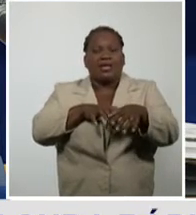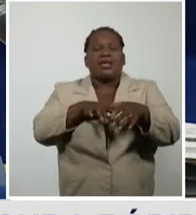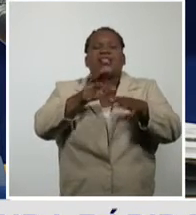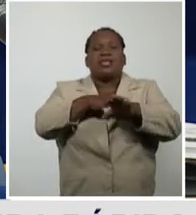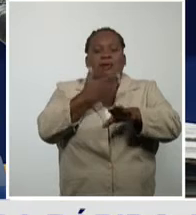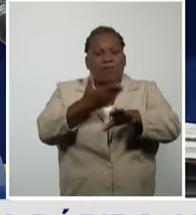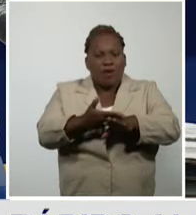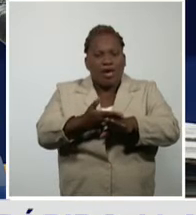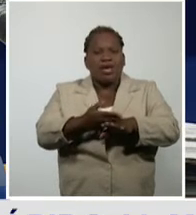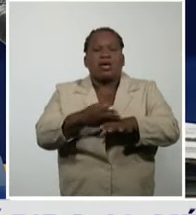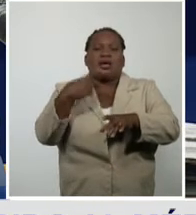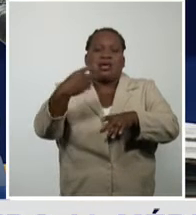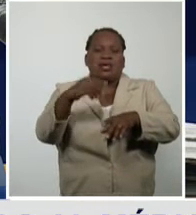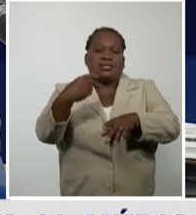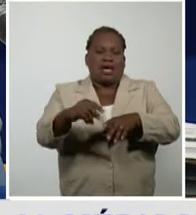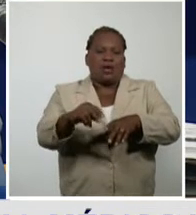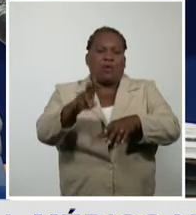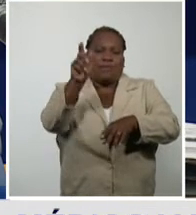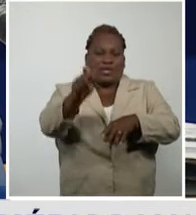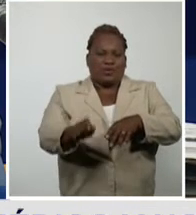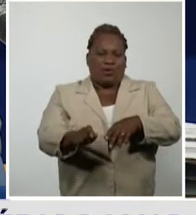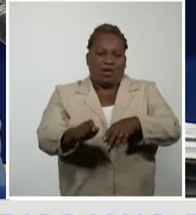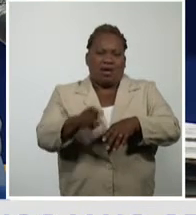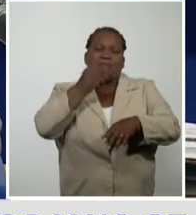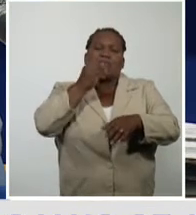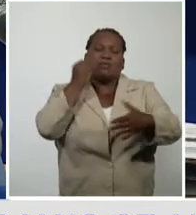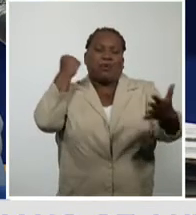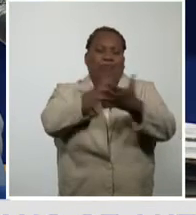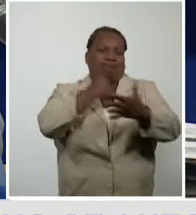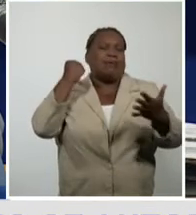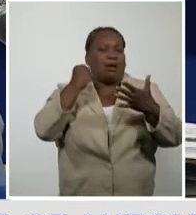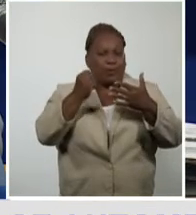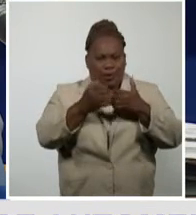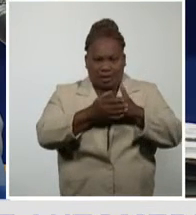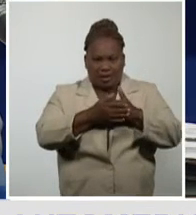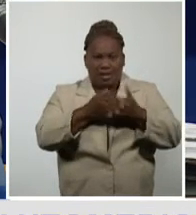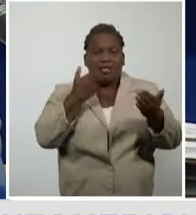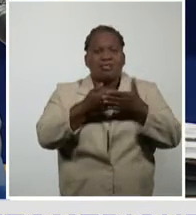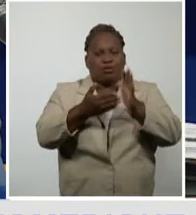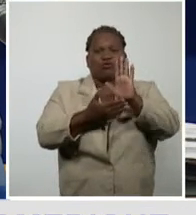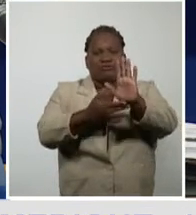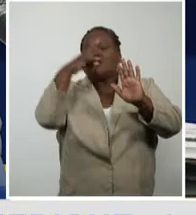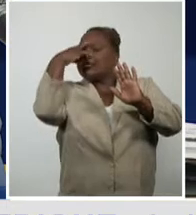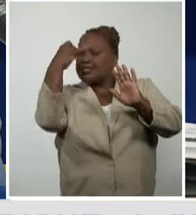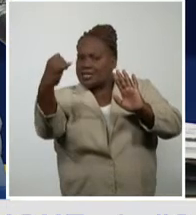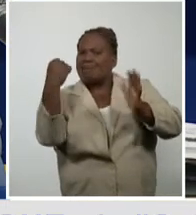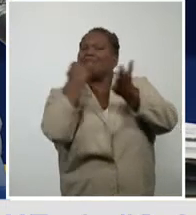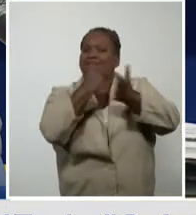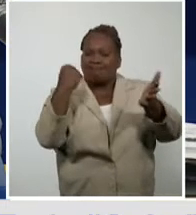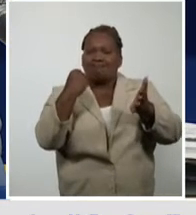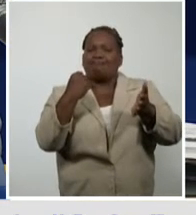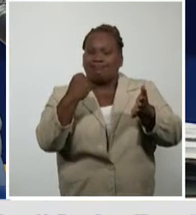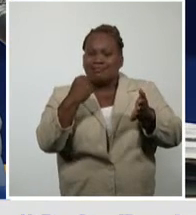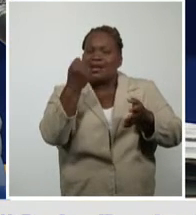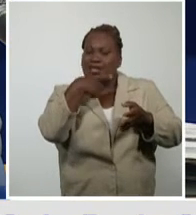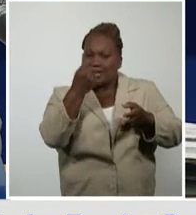clínicos, para que se pueda demostrar su eficacia en el tratamiento de los